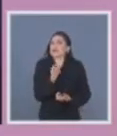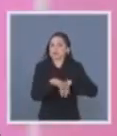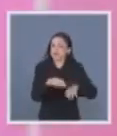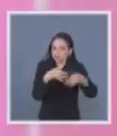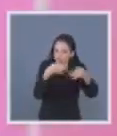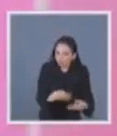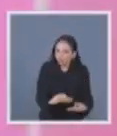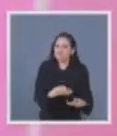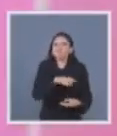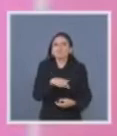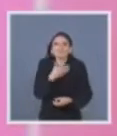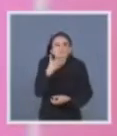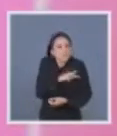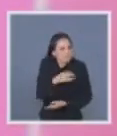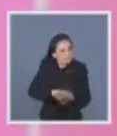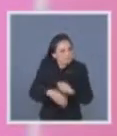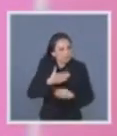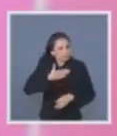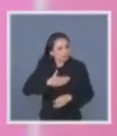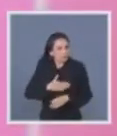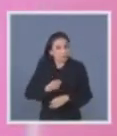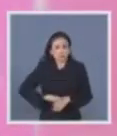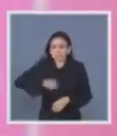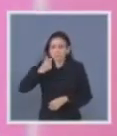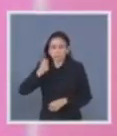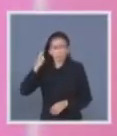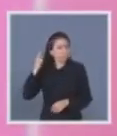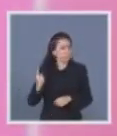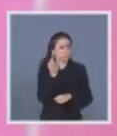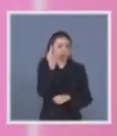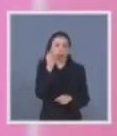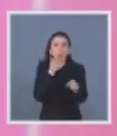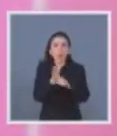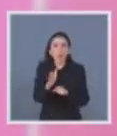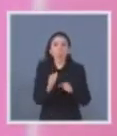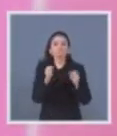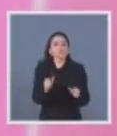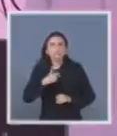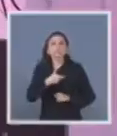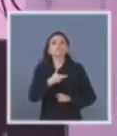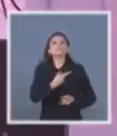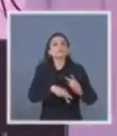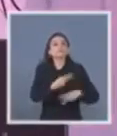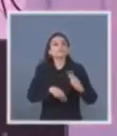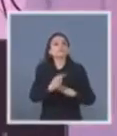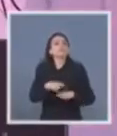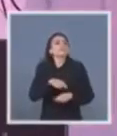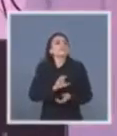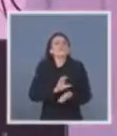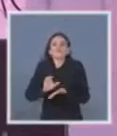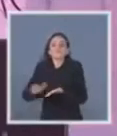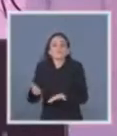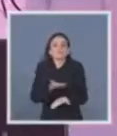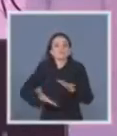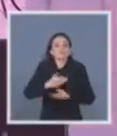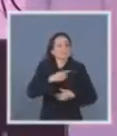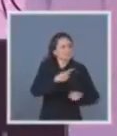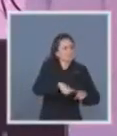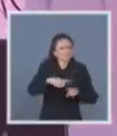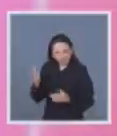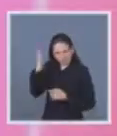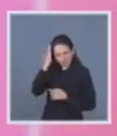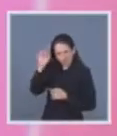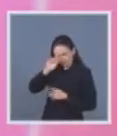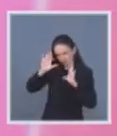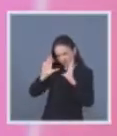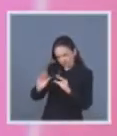y feminicidas, fueron las propuestas de Alberto Jiménez Merino, candidato del Partido Revolucionario Institucional, al participar en el debate 2019.